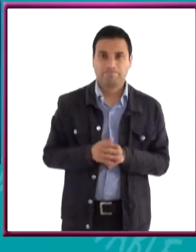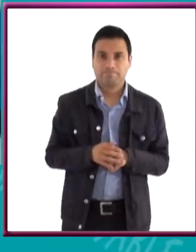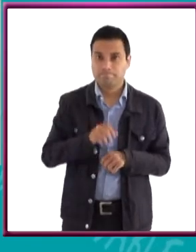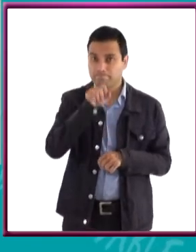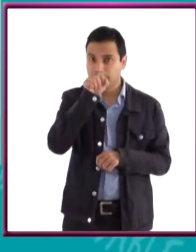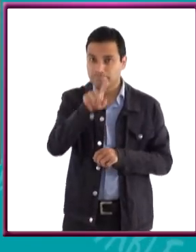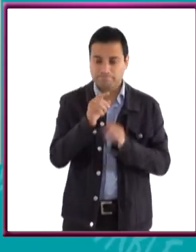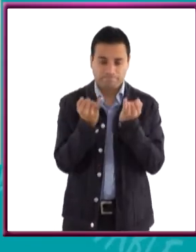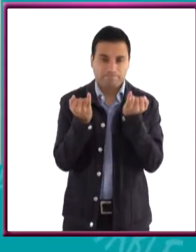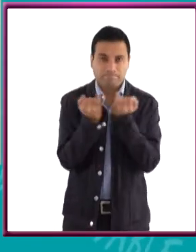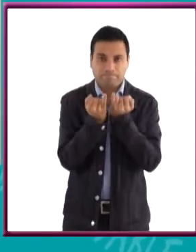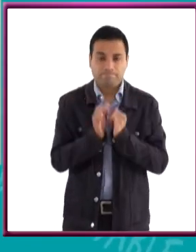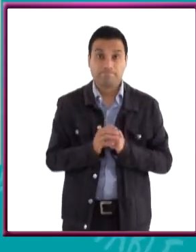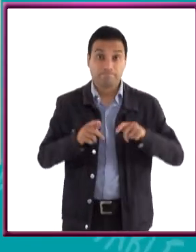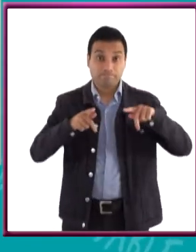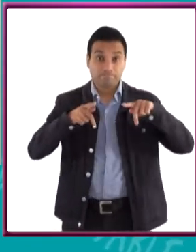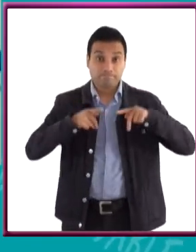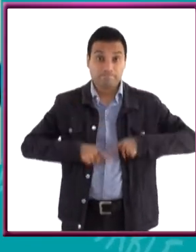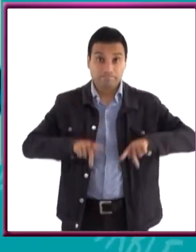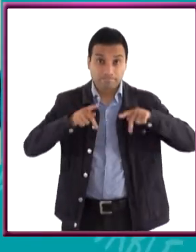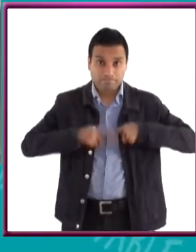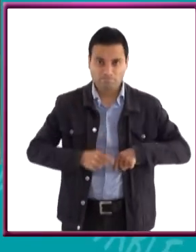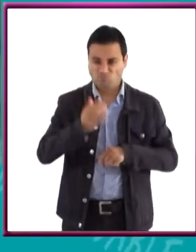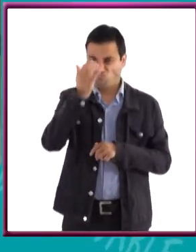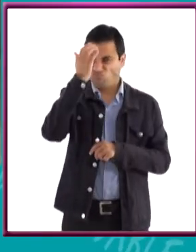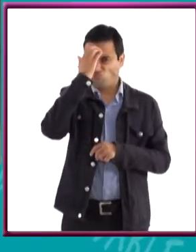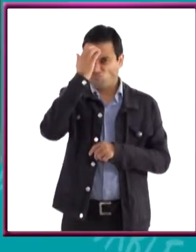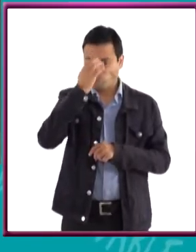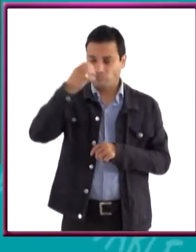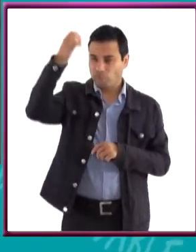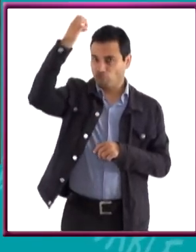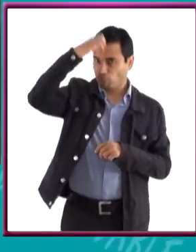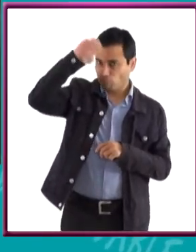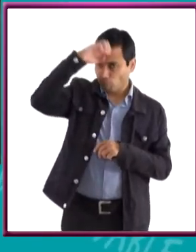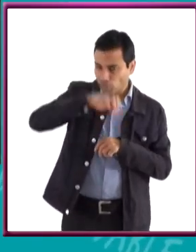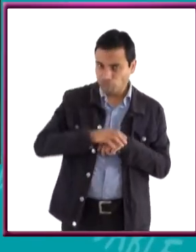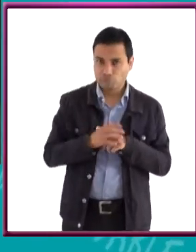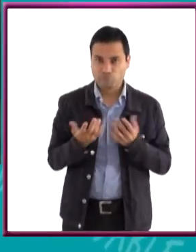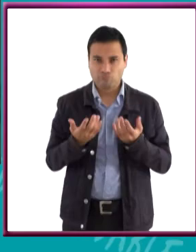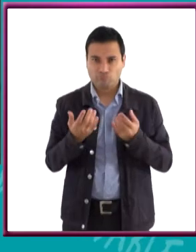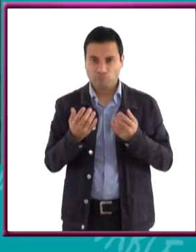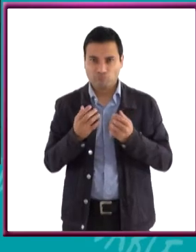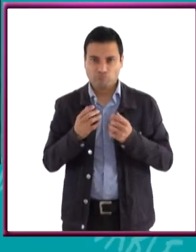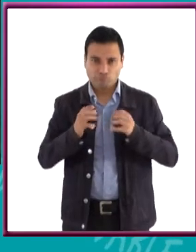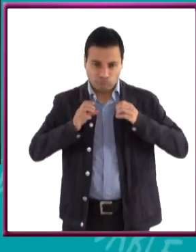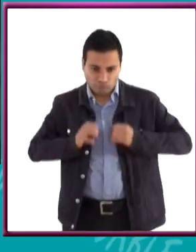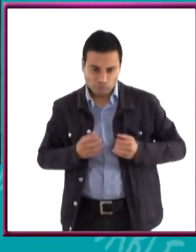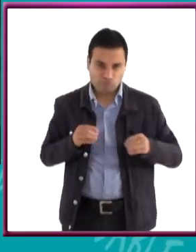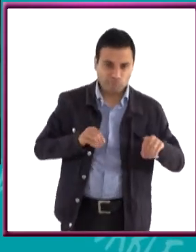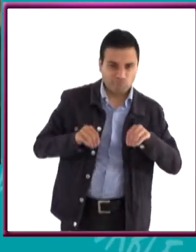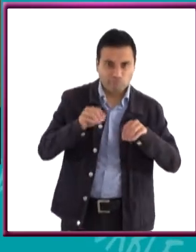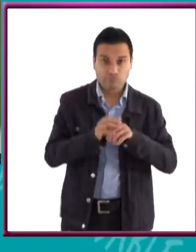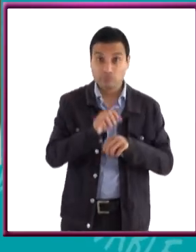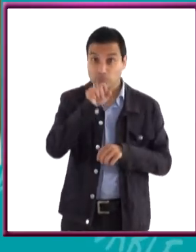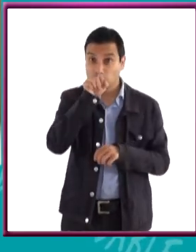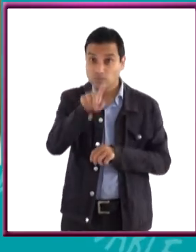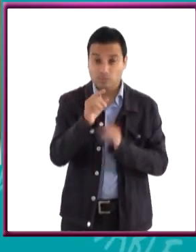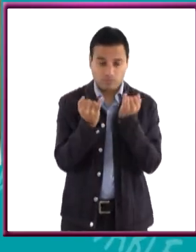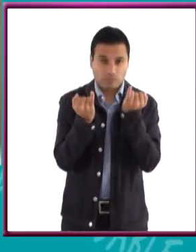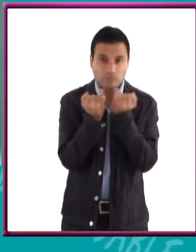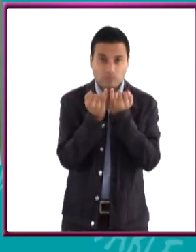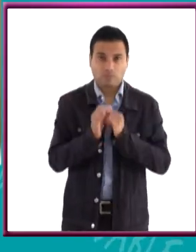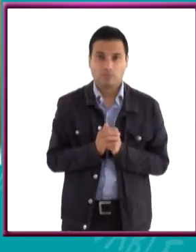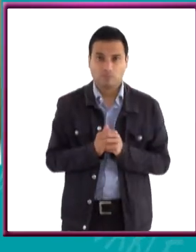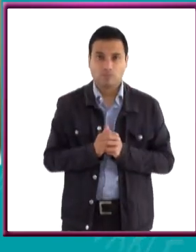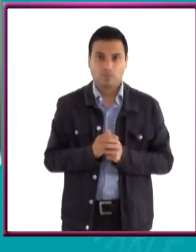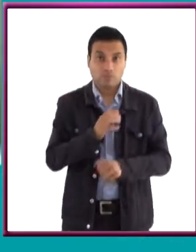podremos analizar cómo las personas usan su conocimiento, experiencia, el movimiento del cuerpo y hasta